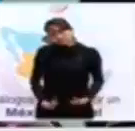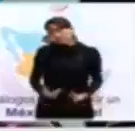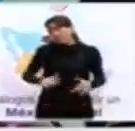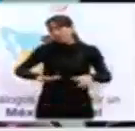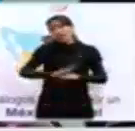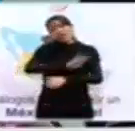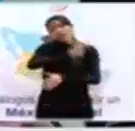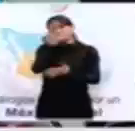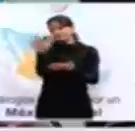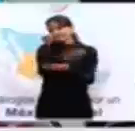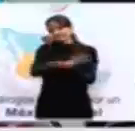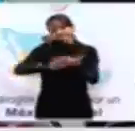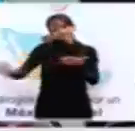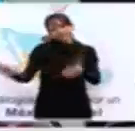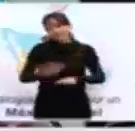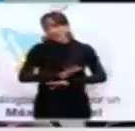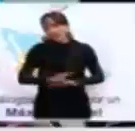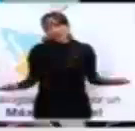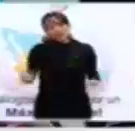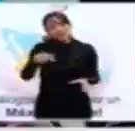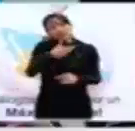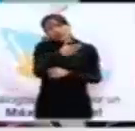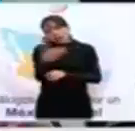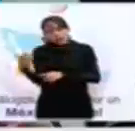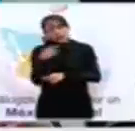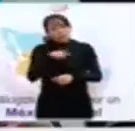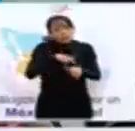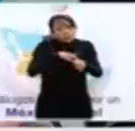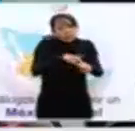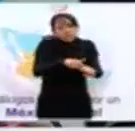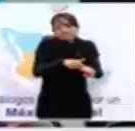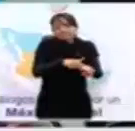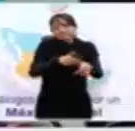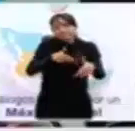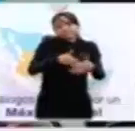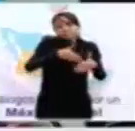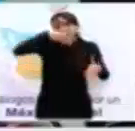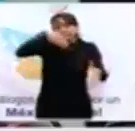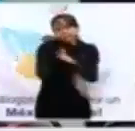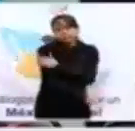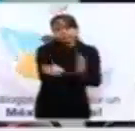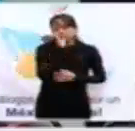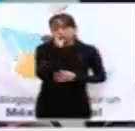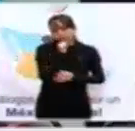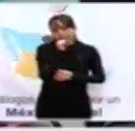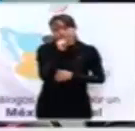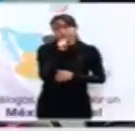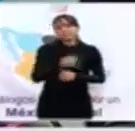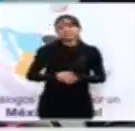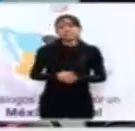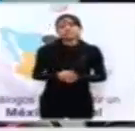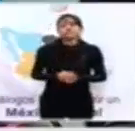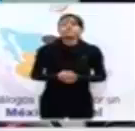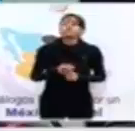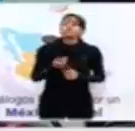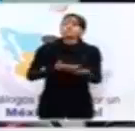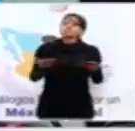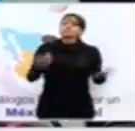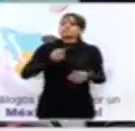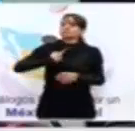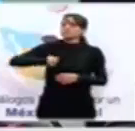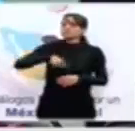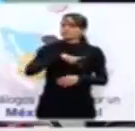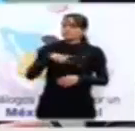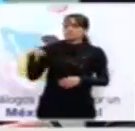en México, que además, entre otras las razones, había sido siempre la corrupción con la que se manejó en este sentido. Tenemos nosotros que retiran